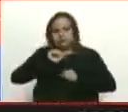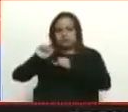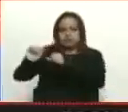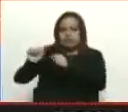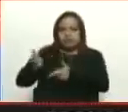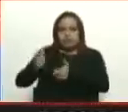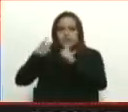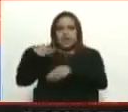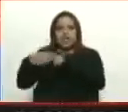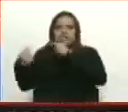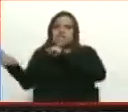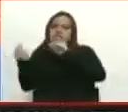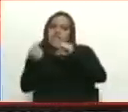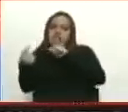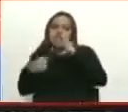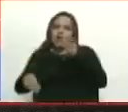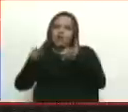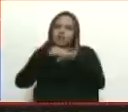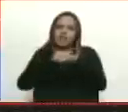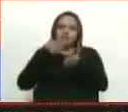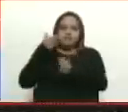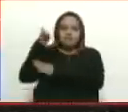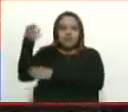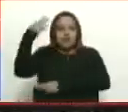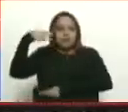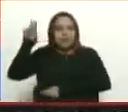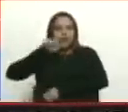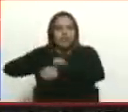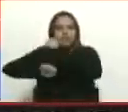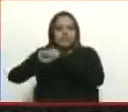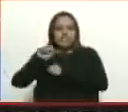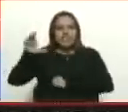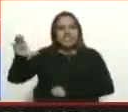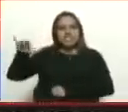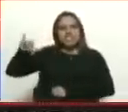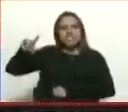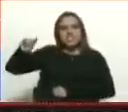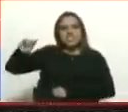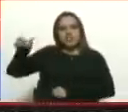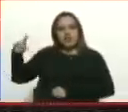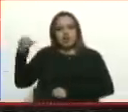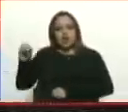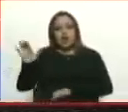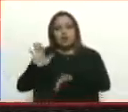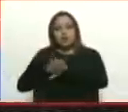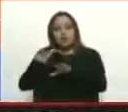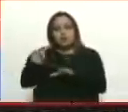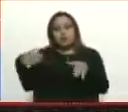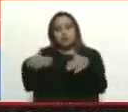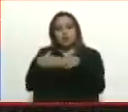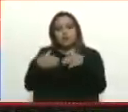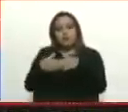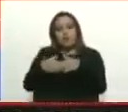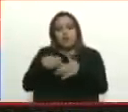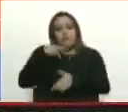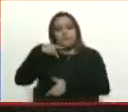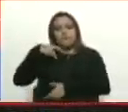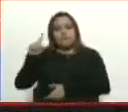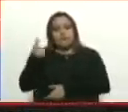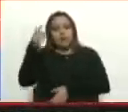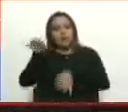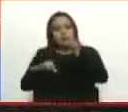un diálogo, de retomarse en México la defensa de Citgo, ya que el partido Primero Justicia ha dicho que se trata de